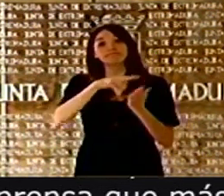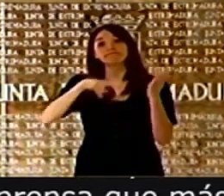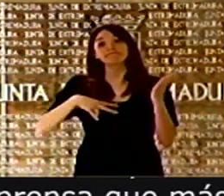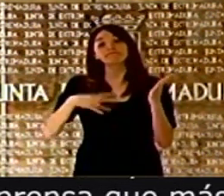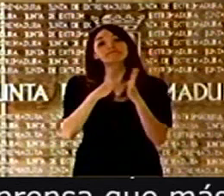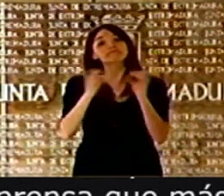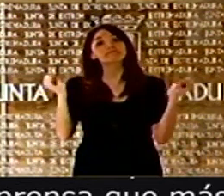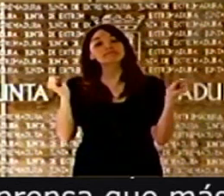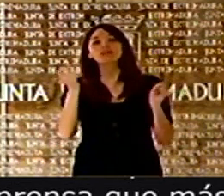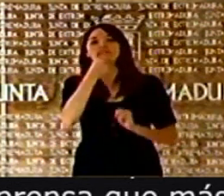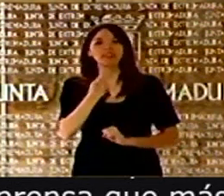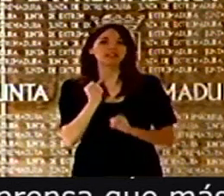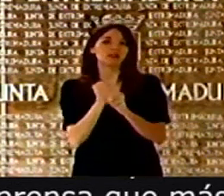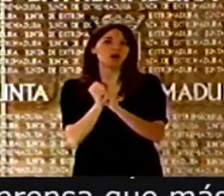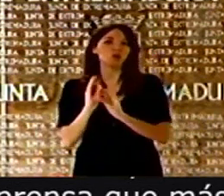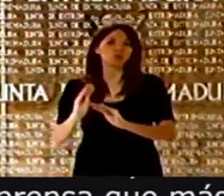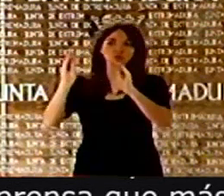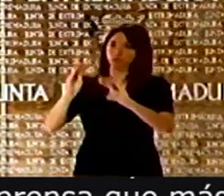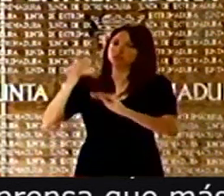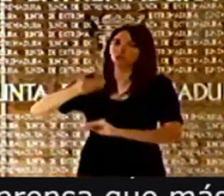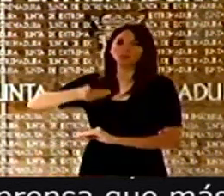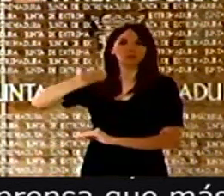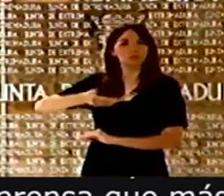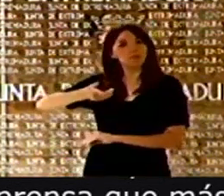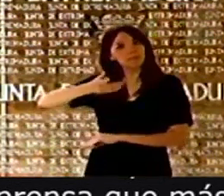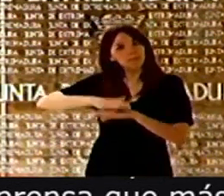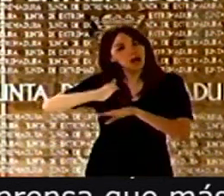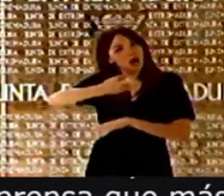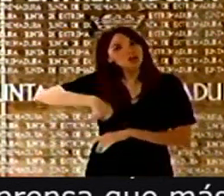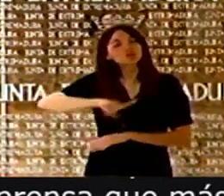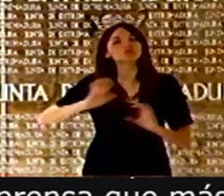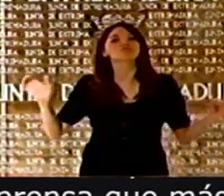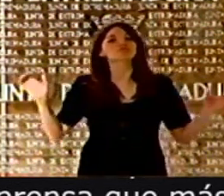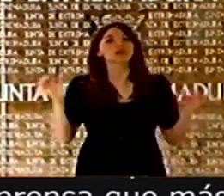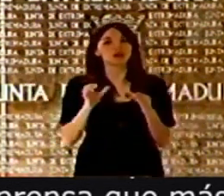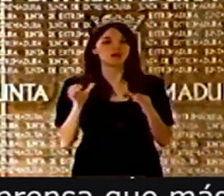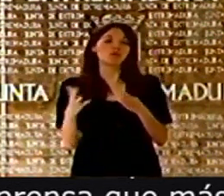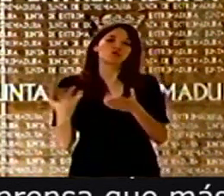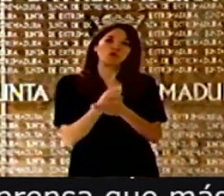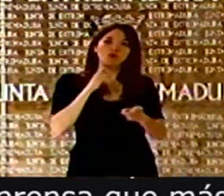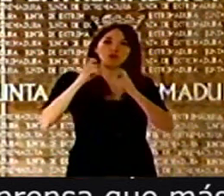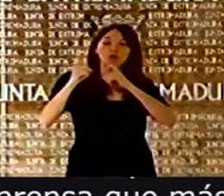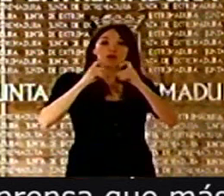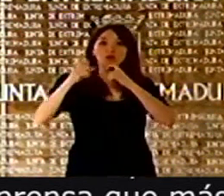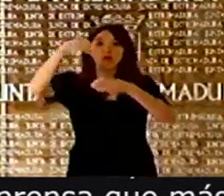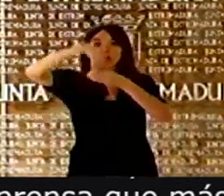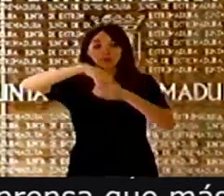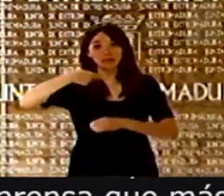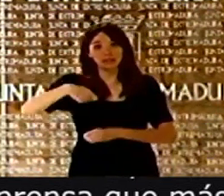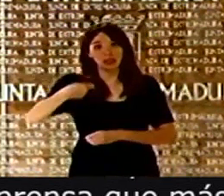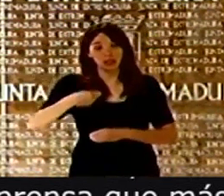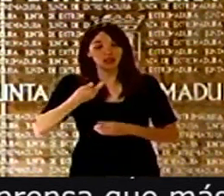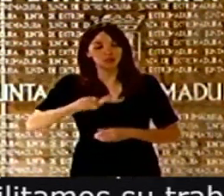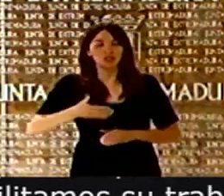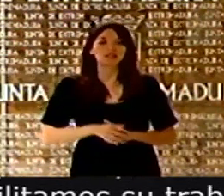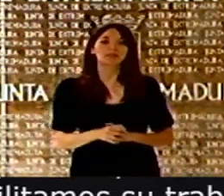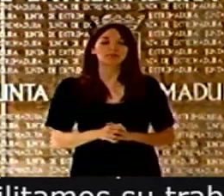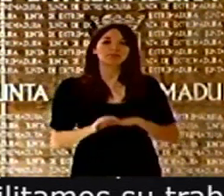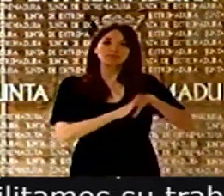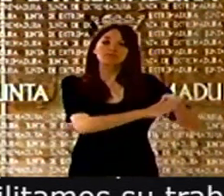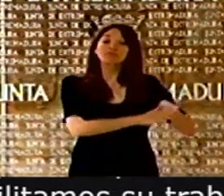que también es importante para nosotros y para todo el equipo de prensa de la Presidencia.